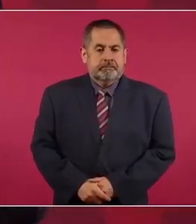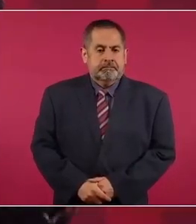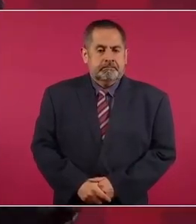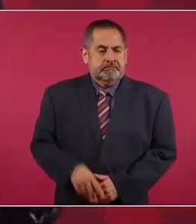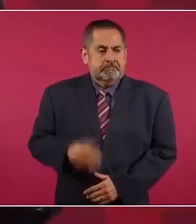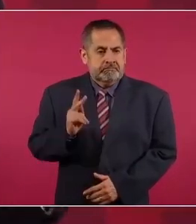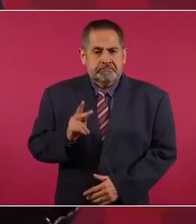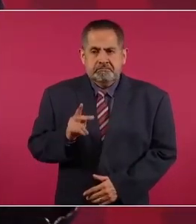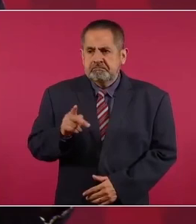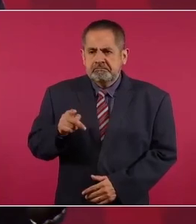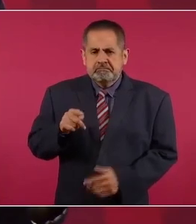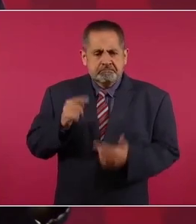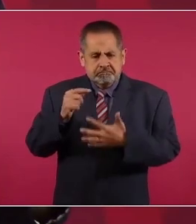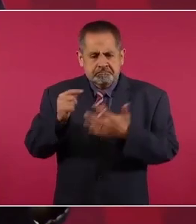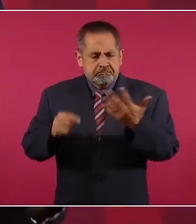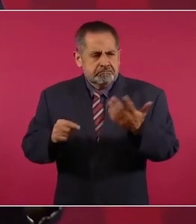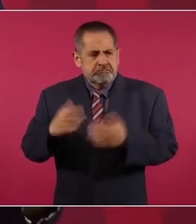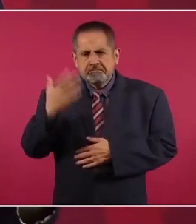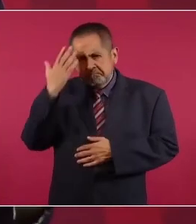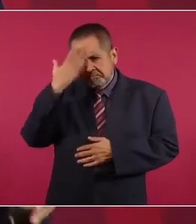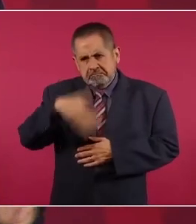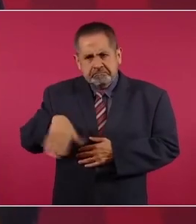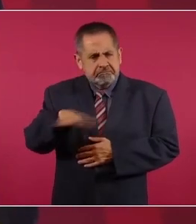No se sabe.